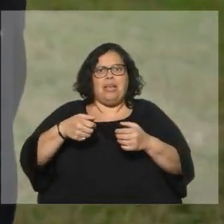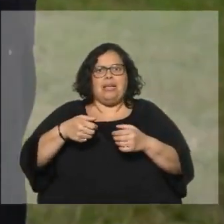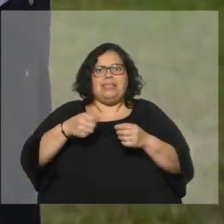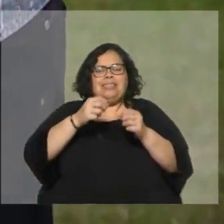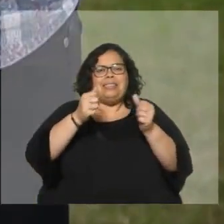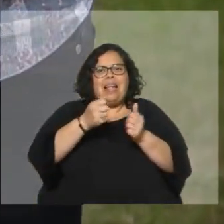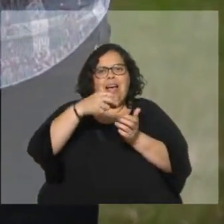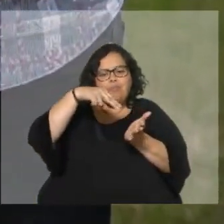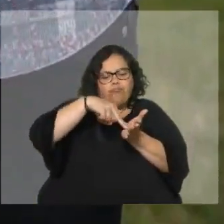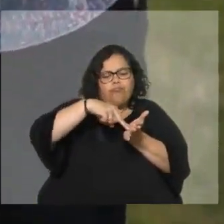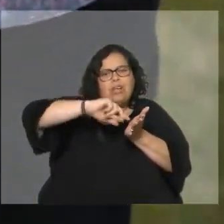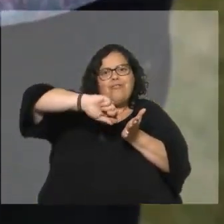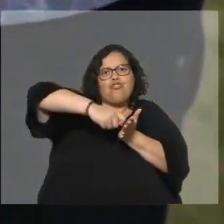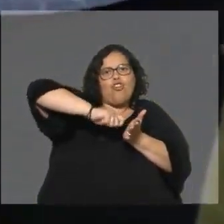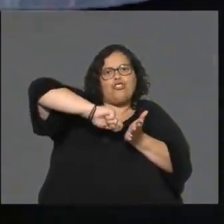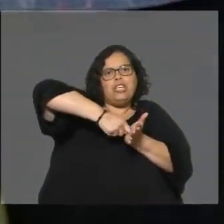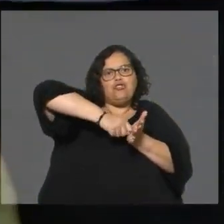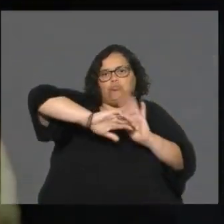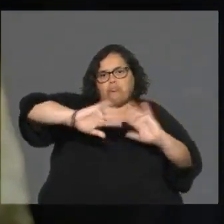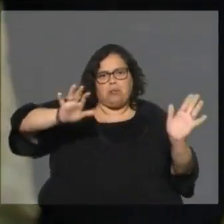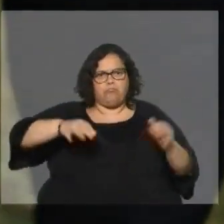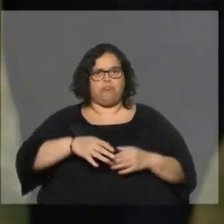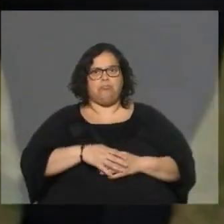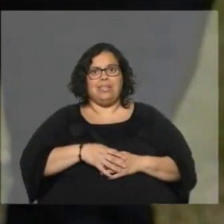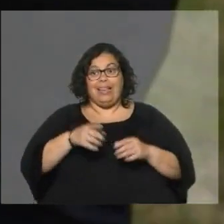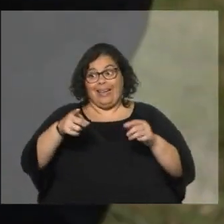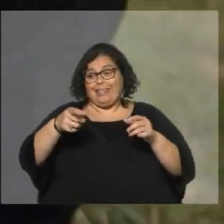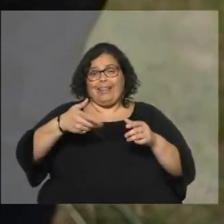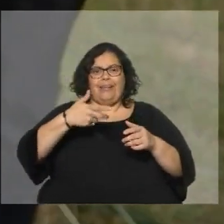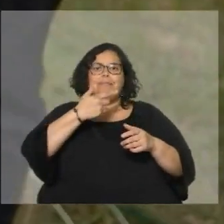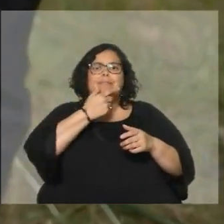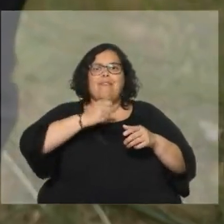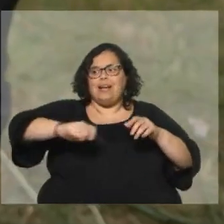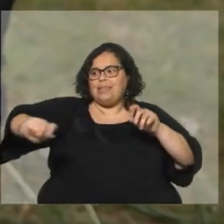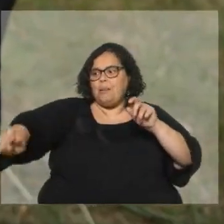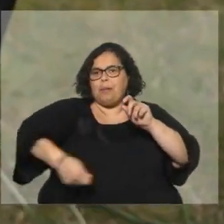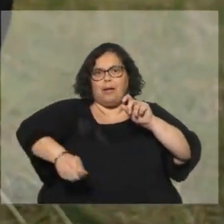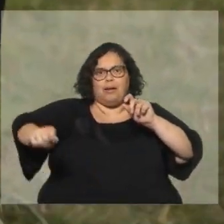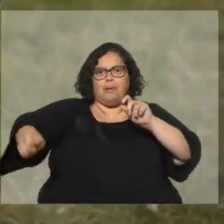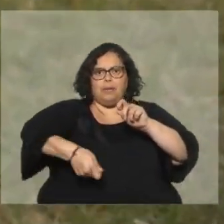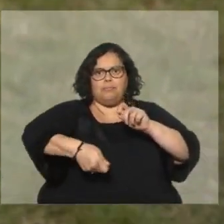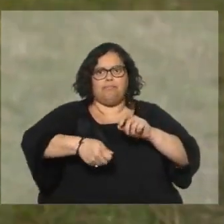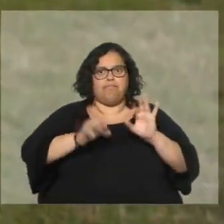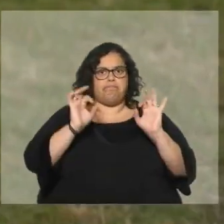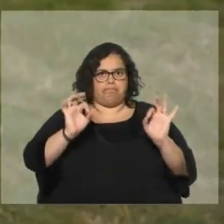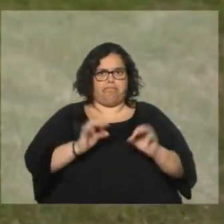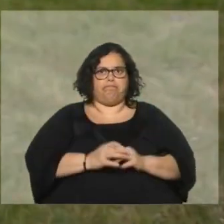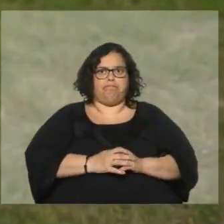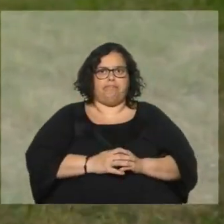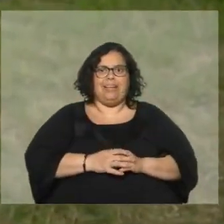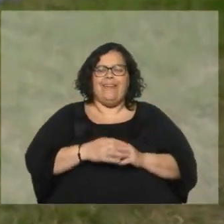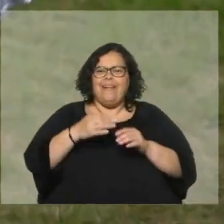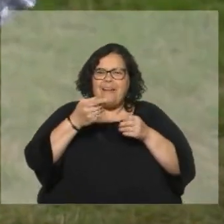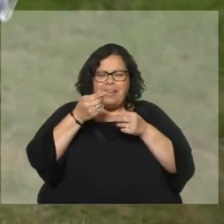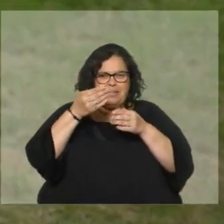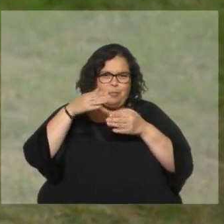dos ojeditos y se le encaja 2 tornillos. Y entonces con esto es cortadillas. Bien. Cortada así es el sacho, lo afilas,